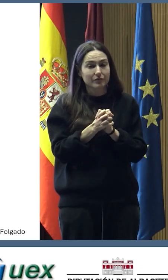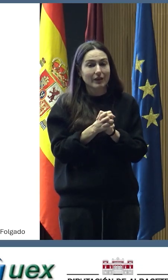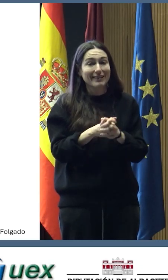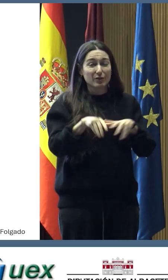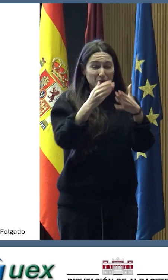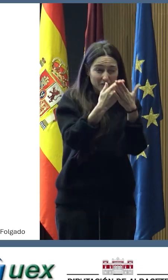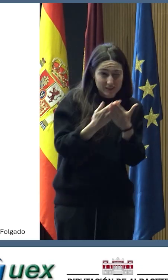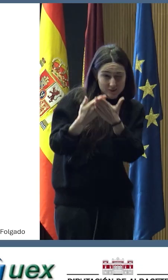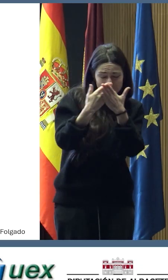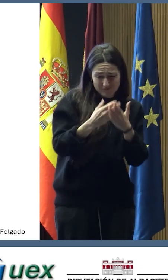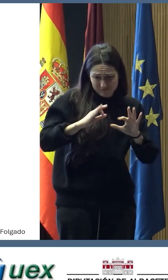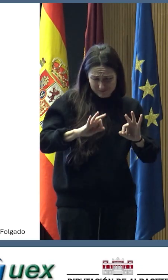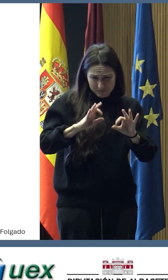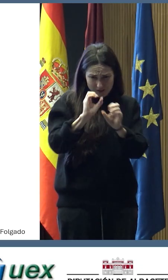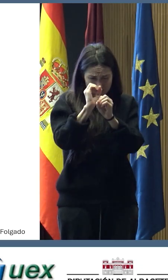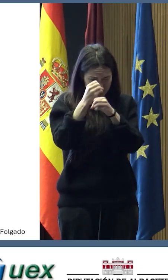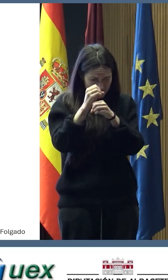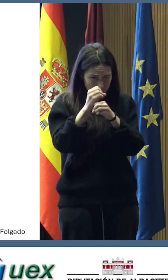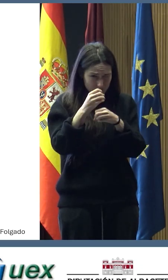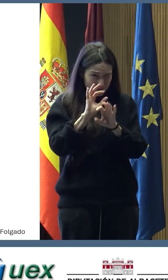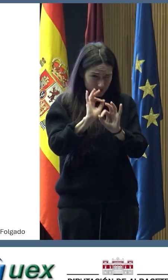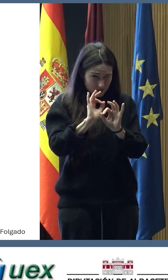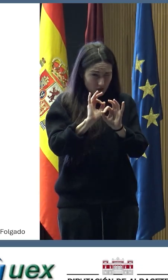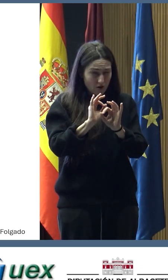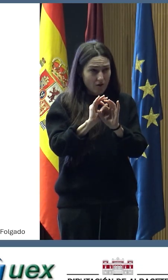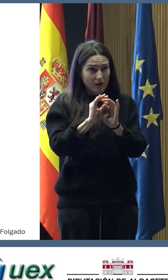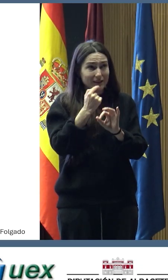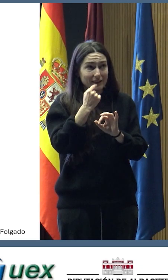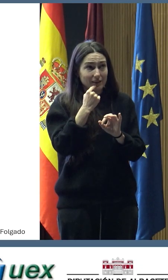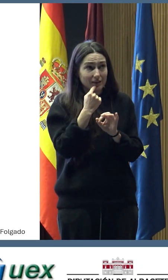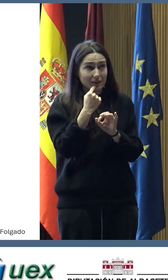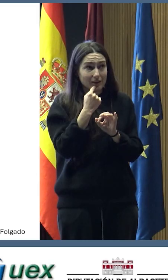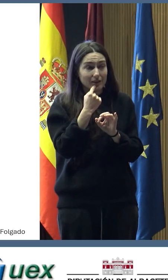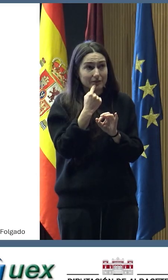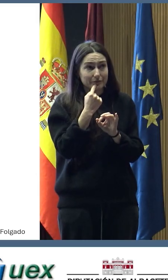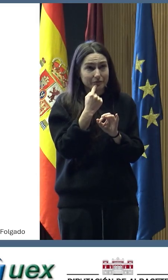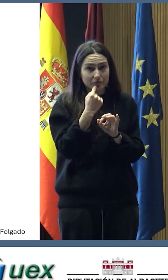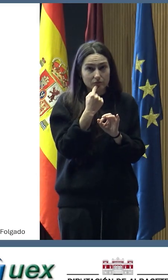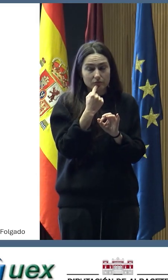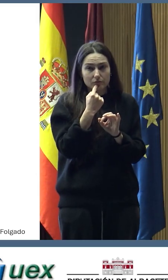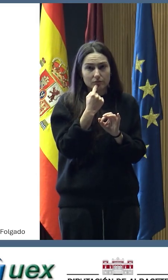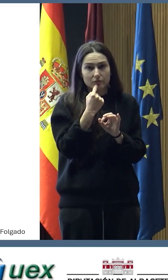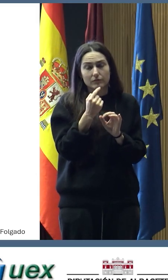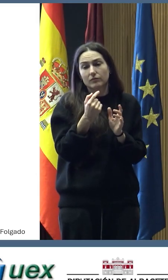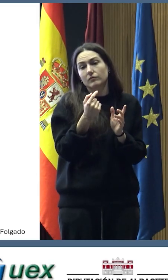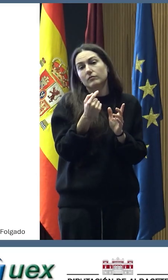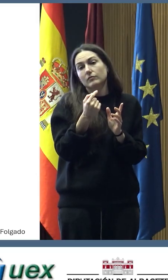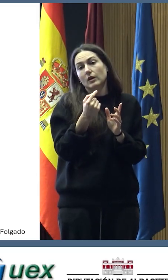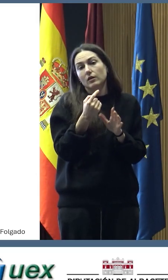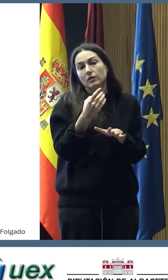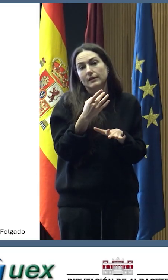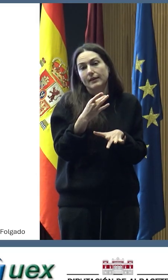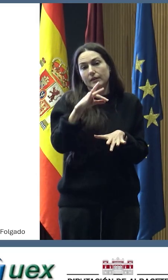estudio, una investigación ahora que se propone reducir esta carga global de la